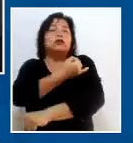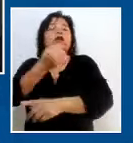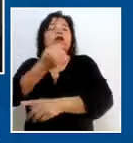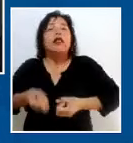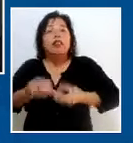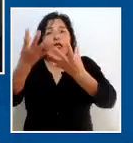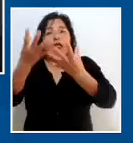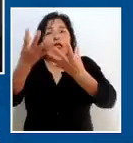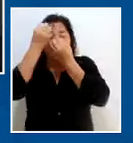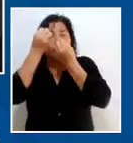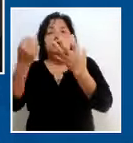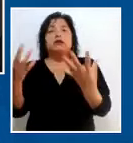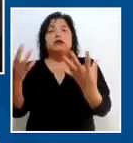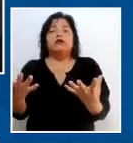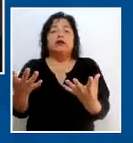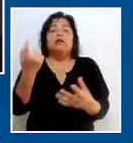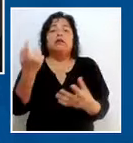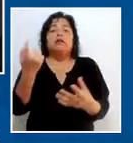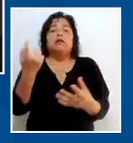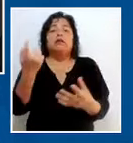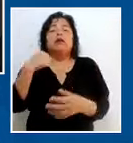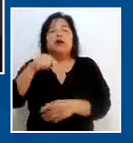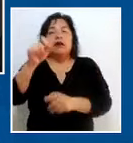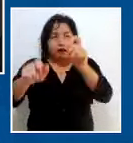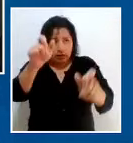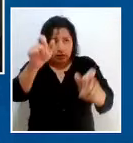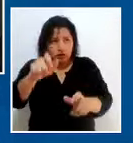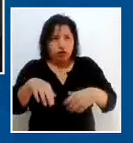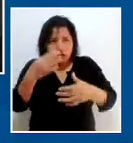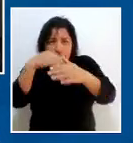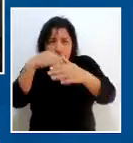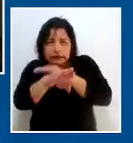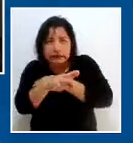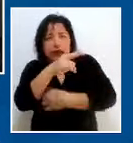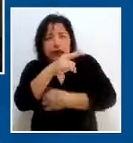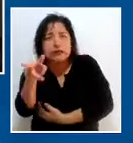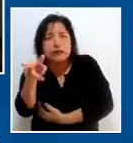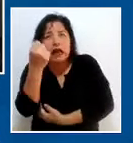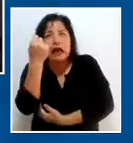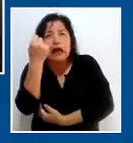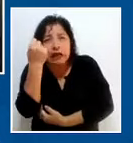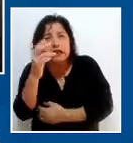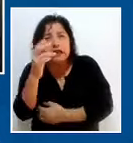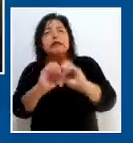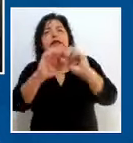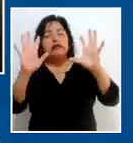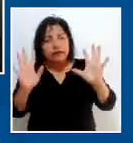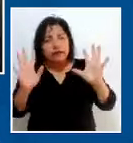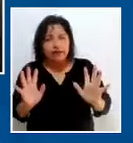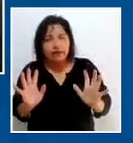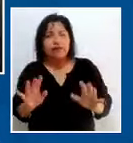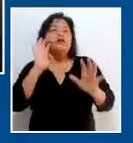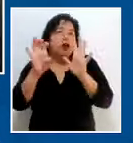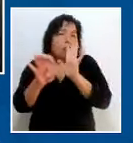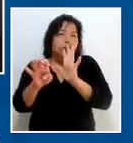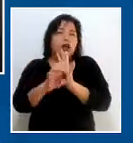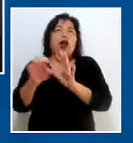que justamente, no solamente en un lenguaje sencillo, sino también, por ejemplo, en otros idiomas,